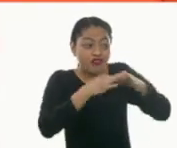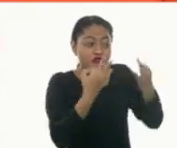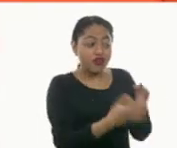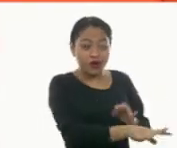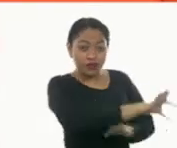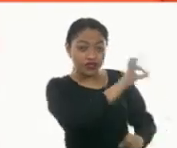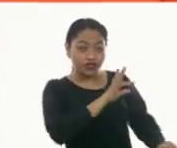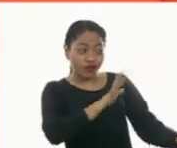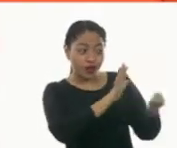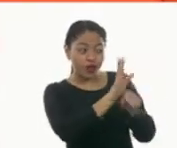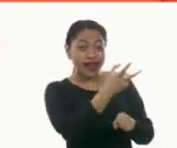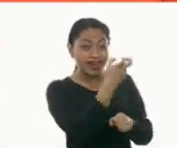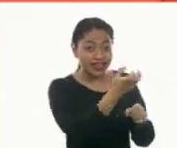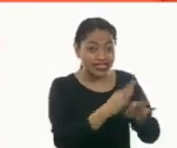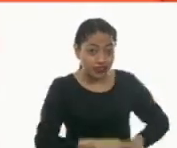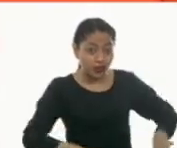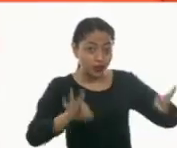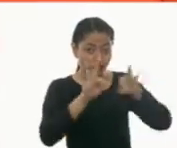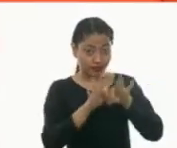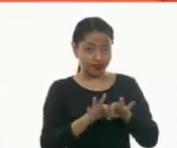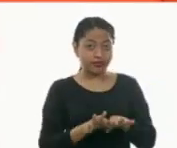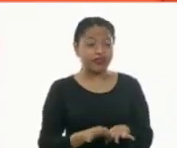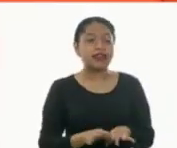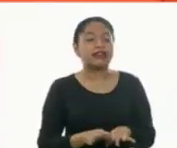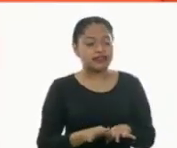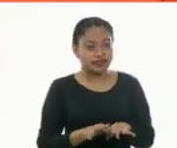yo conozco y el que a mí me gusta, sino el que